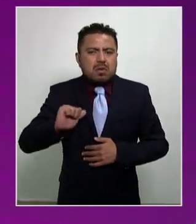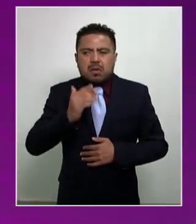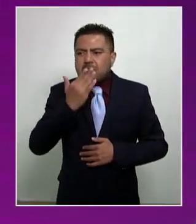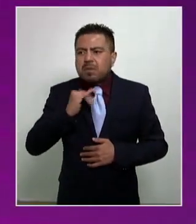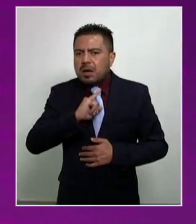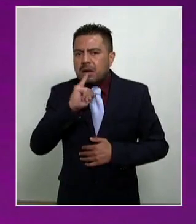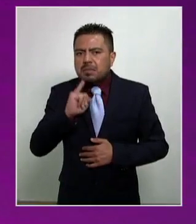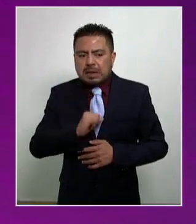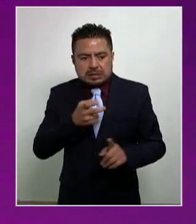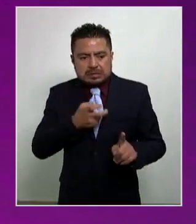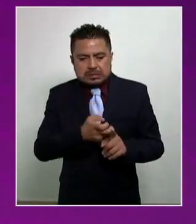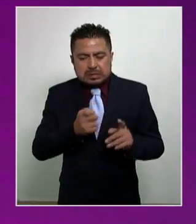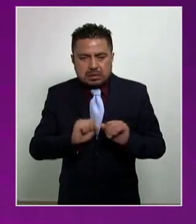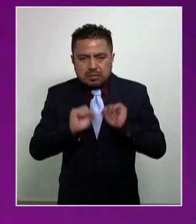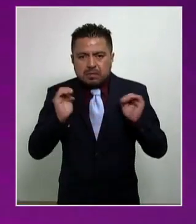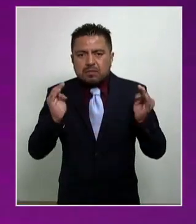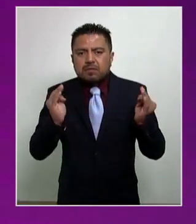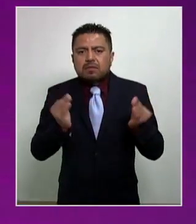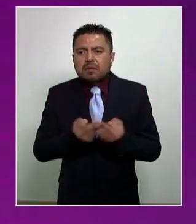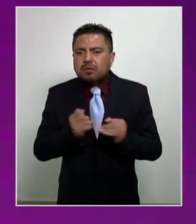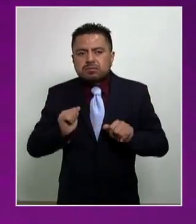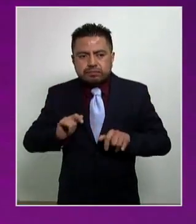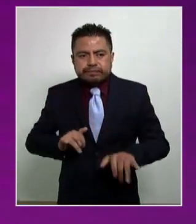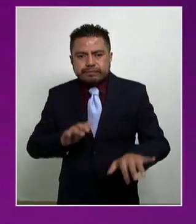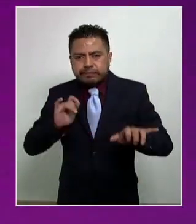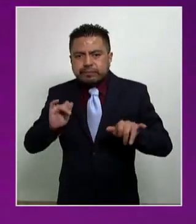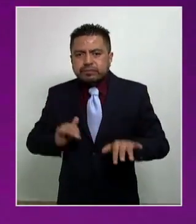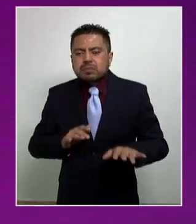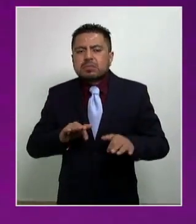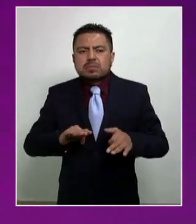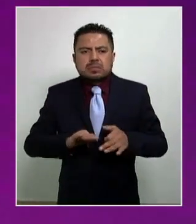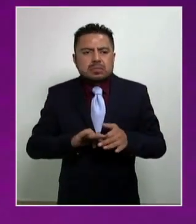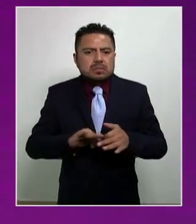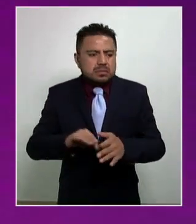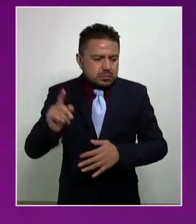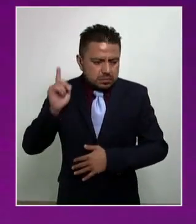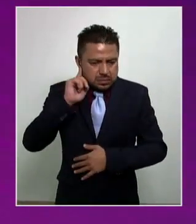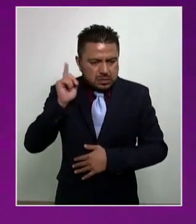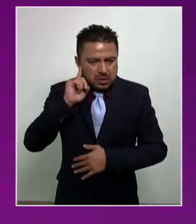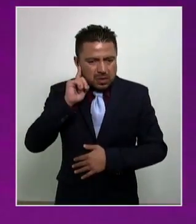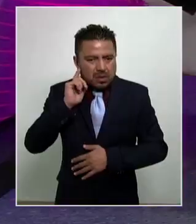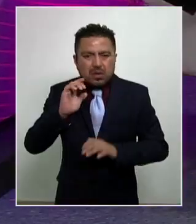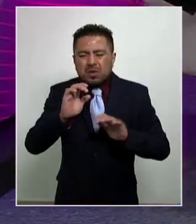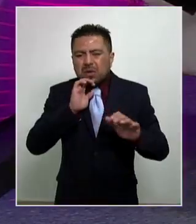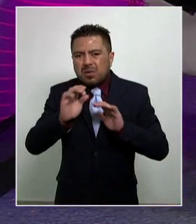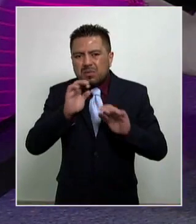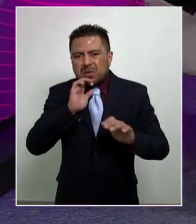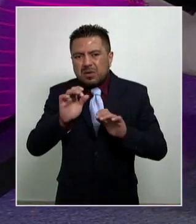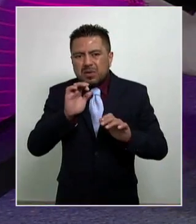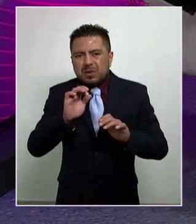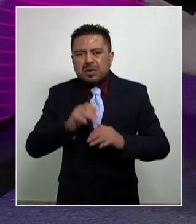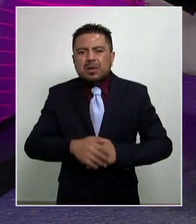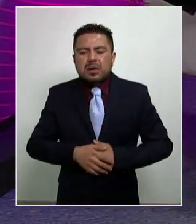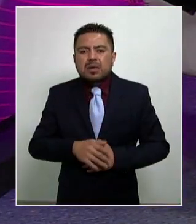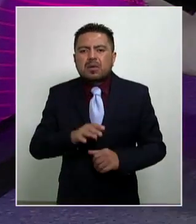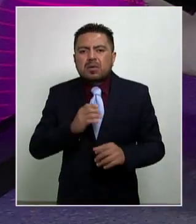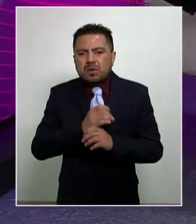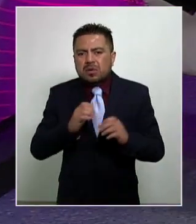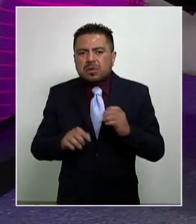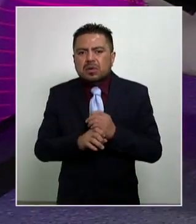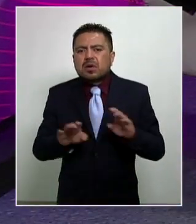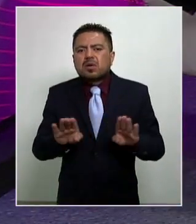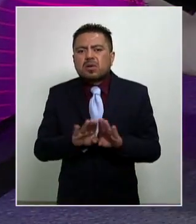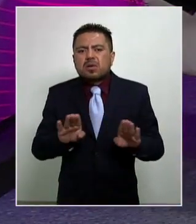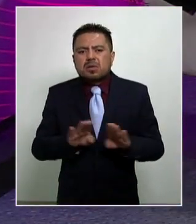de esta manera, ¿no? En esta magnitud. Y entonces es frecuente oír en los medios de comunicación cosas como es que